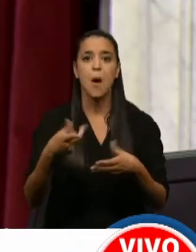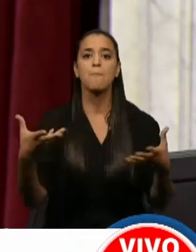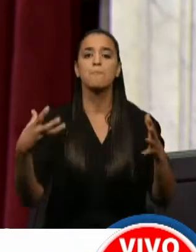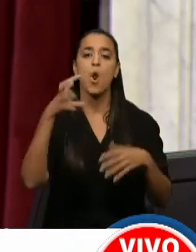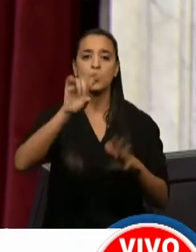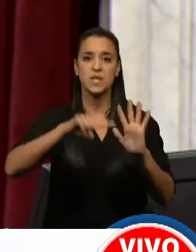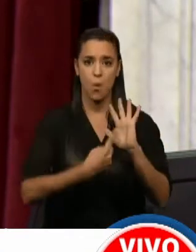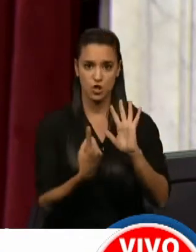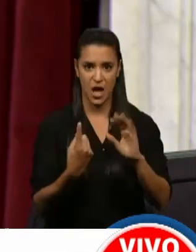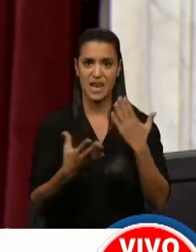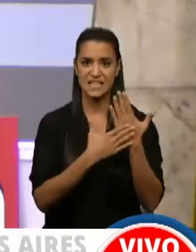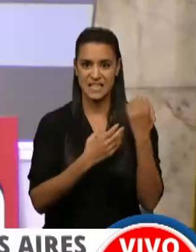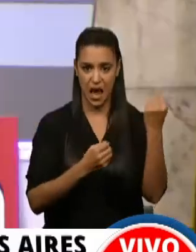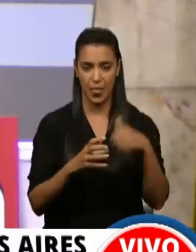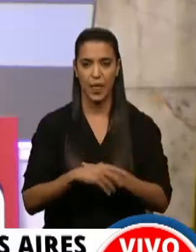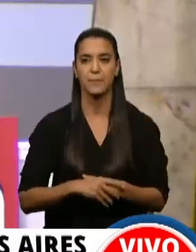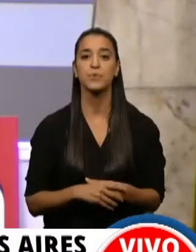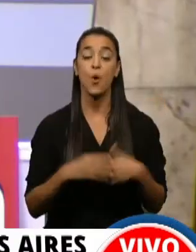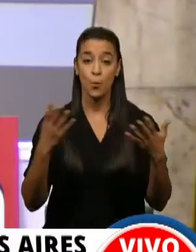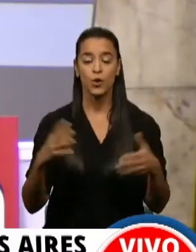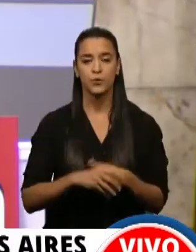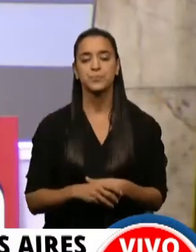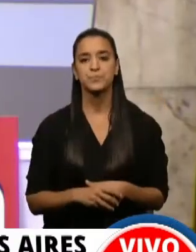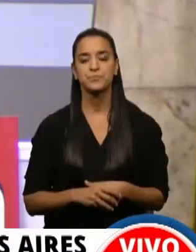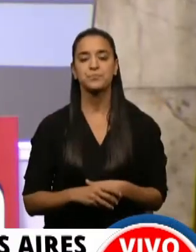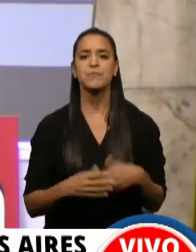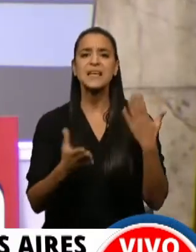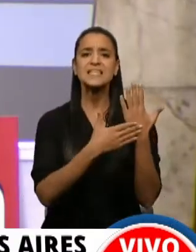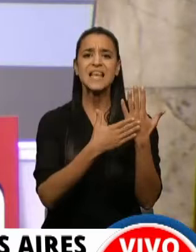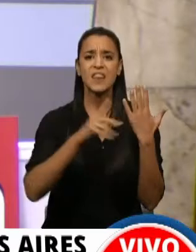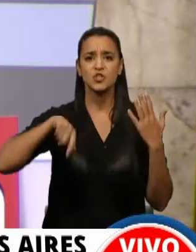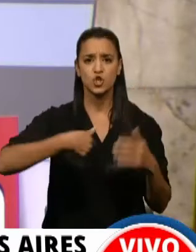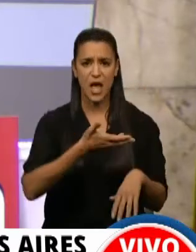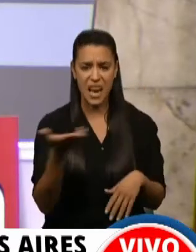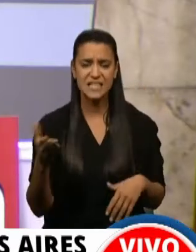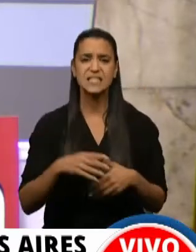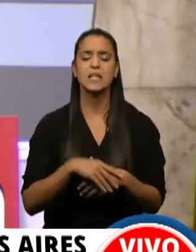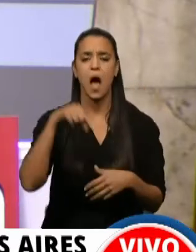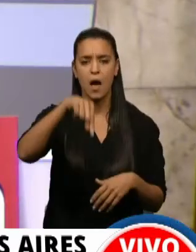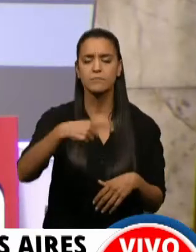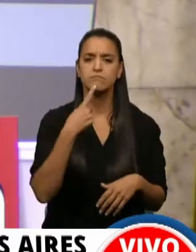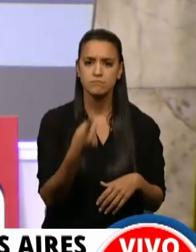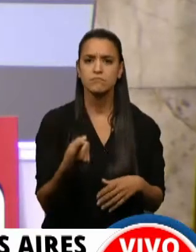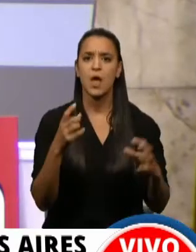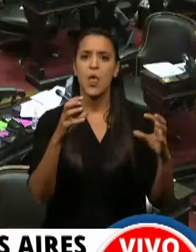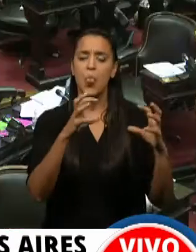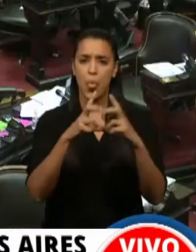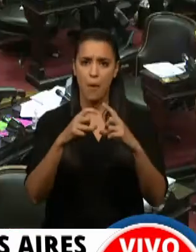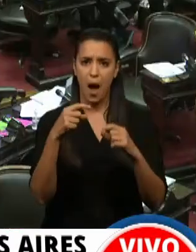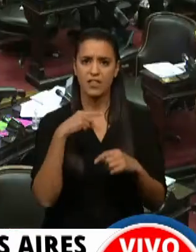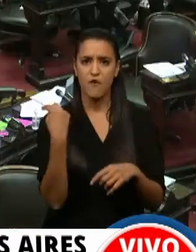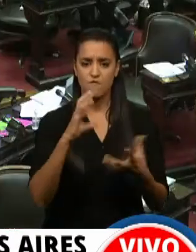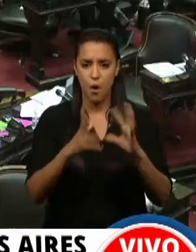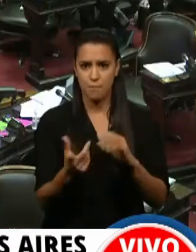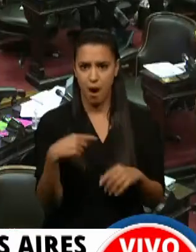Aires. Bueno, de Izquierda Socialista, para ratificar nuestra postura en este debate, que